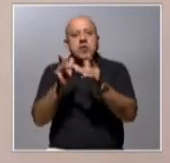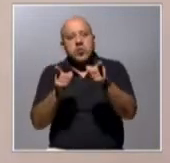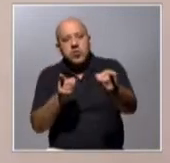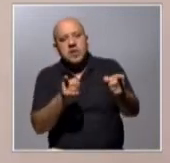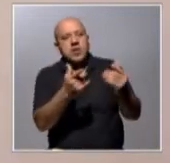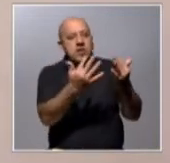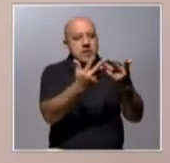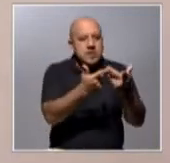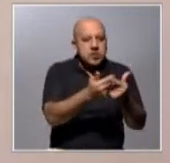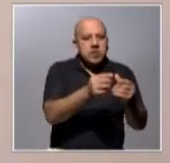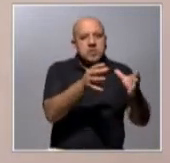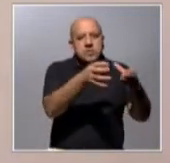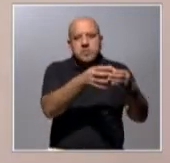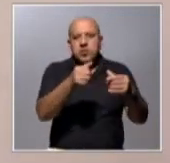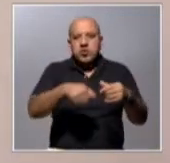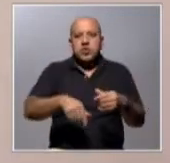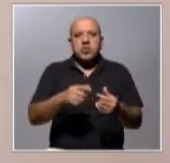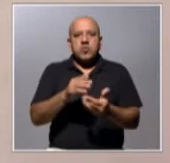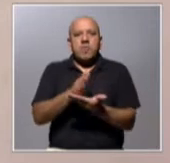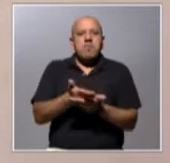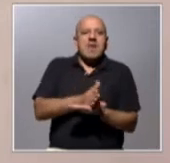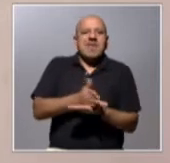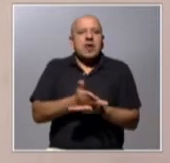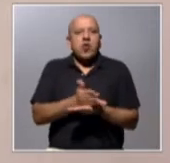donaciones. Cuando surgió todo esto de